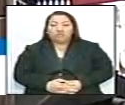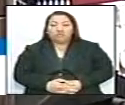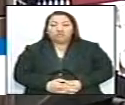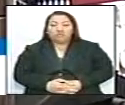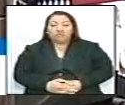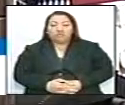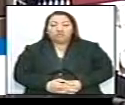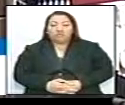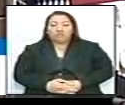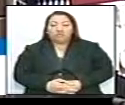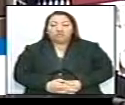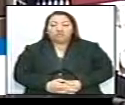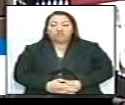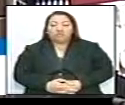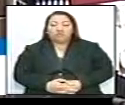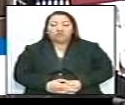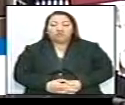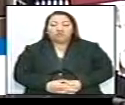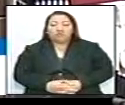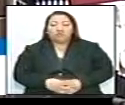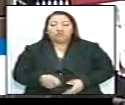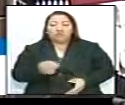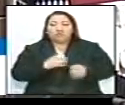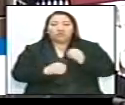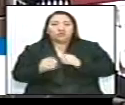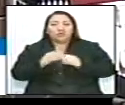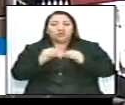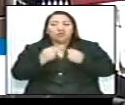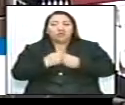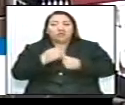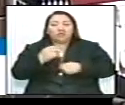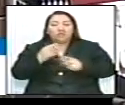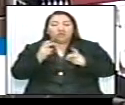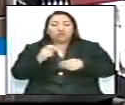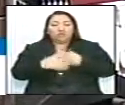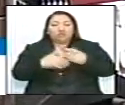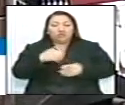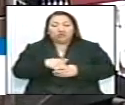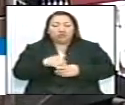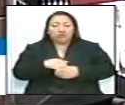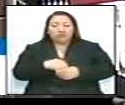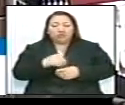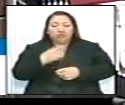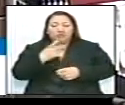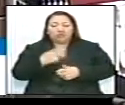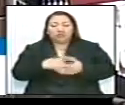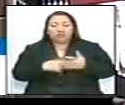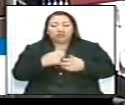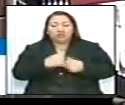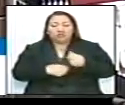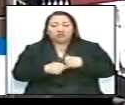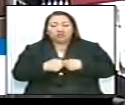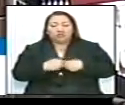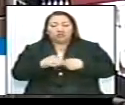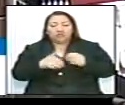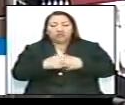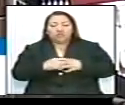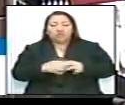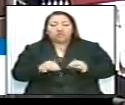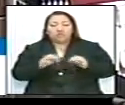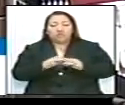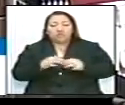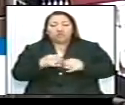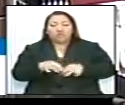de organizar el proceso electoral en 4 meses, sino además de limpiar y depurar la institución de los elementos que la